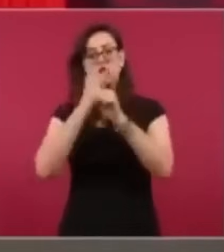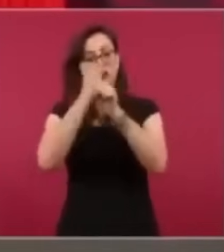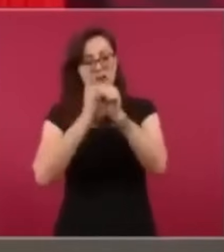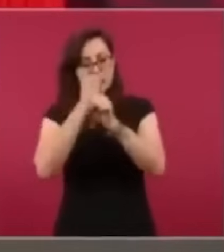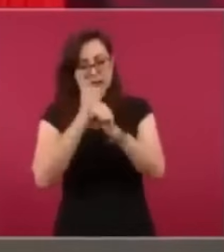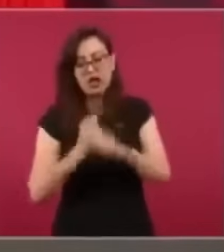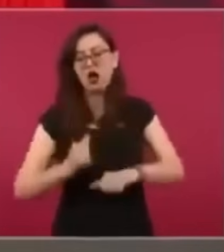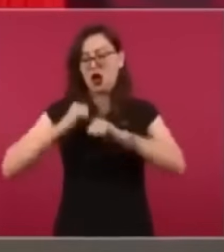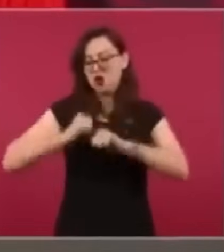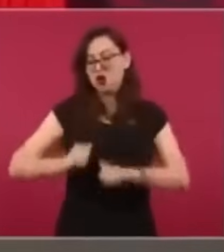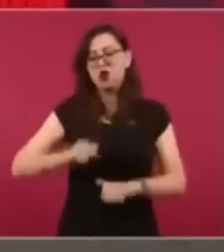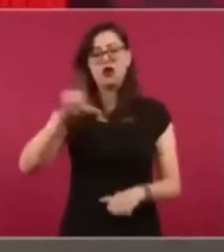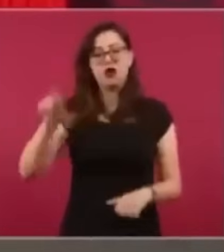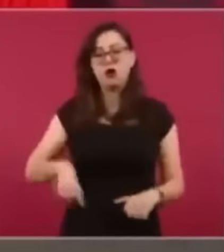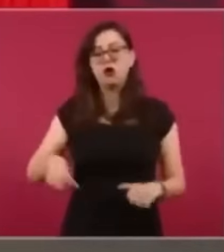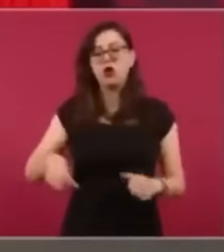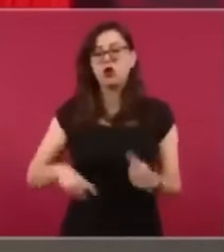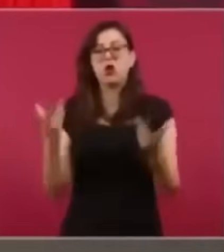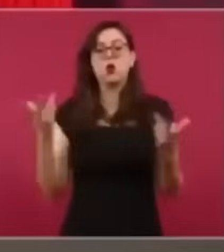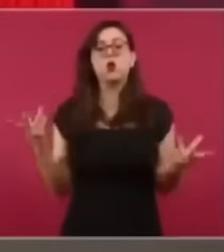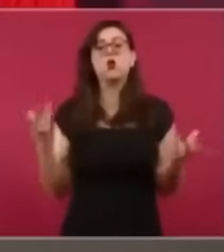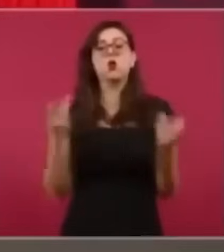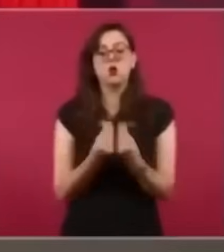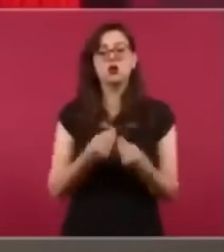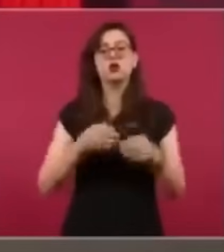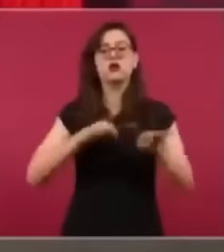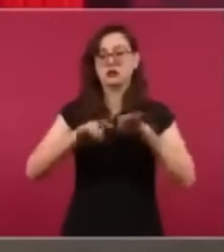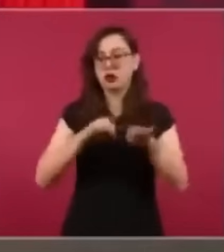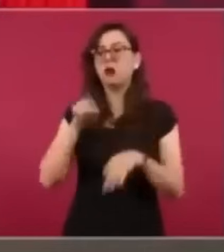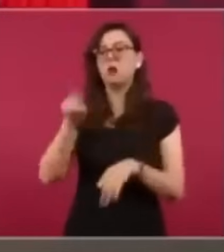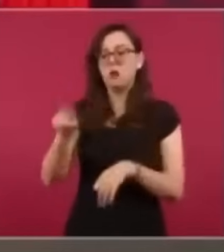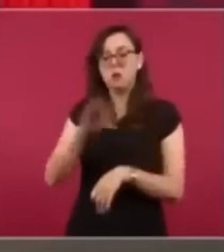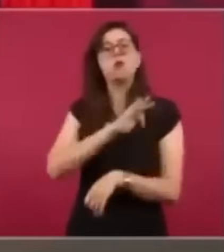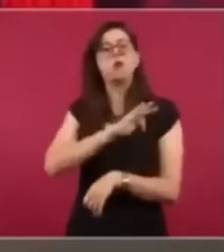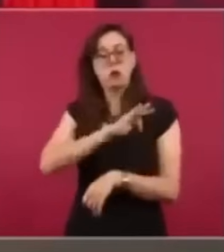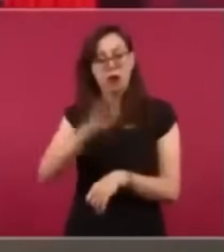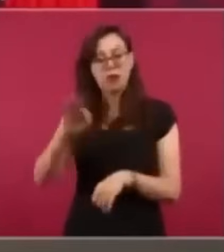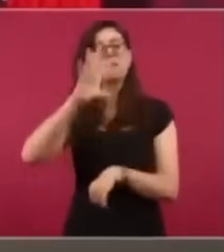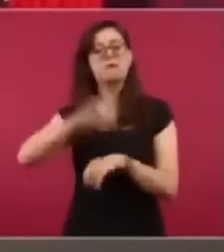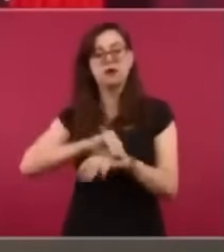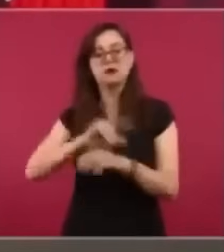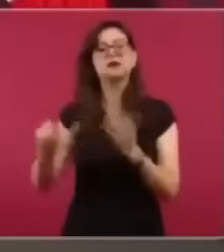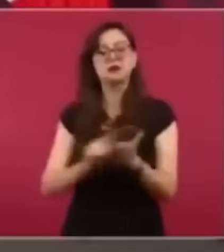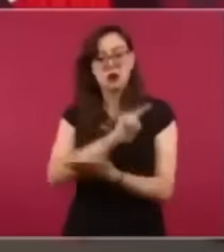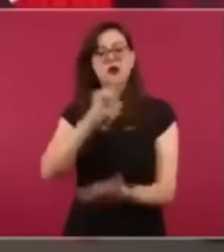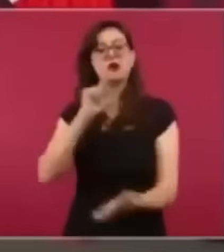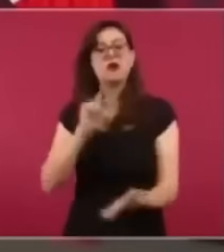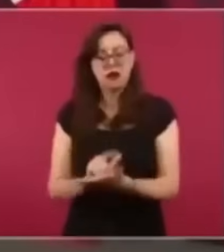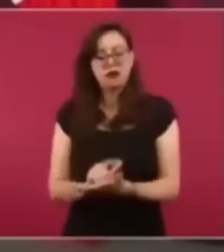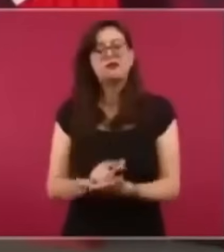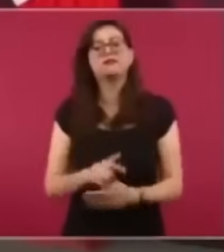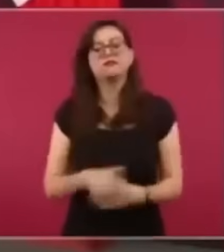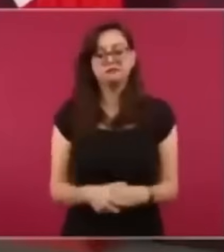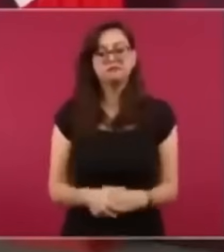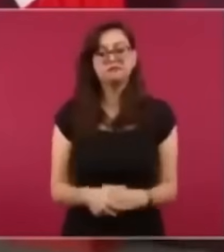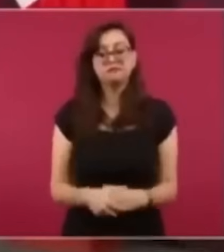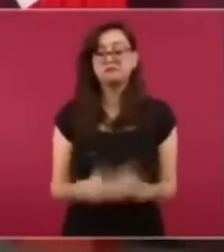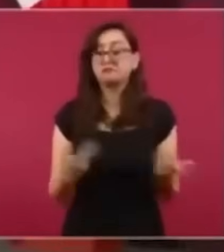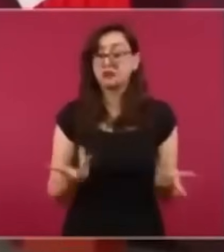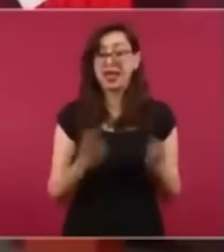de manera coordinada, pero no hay ninguna instrucción para que se